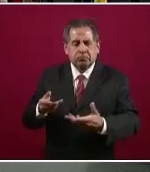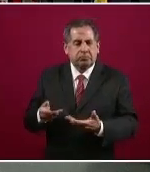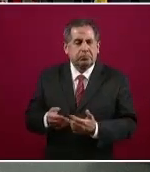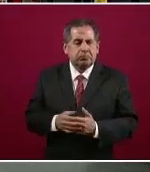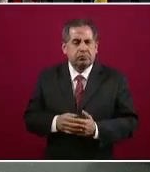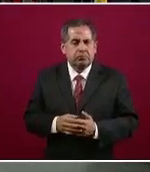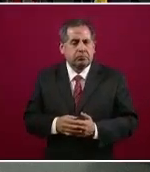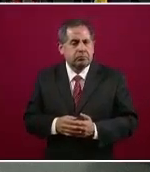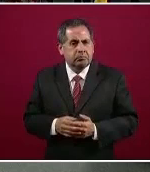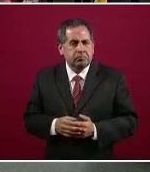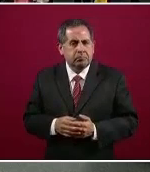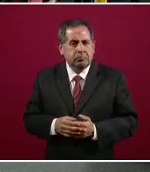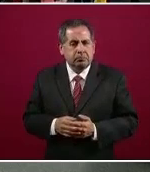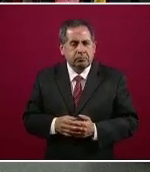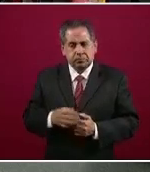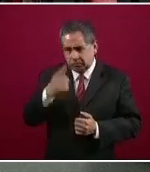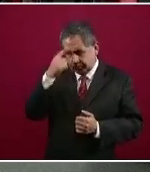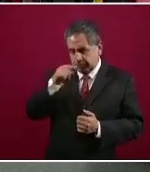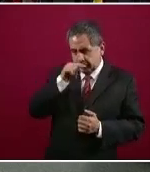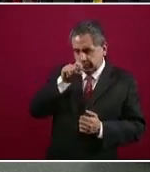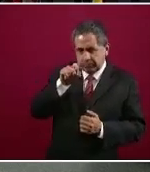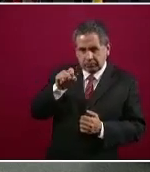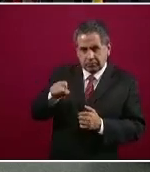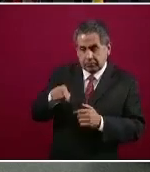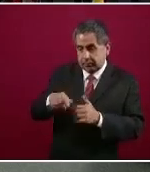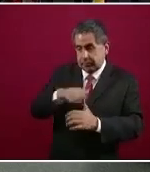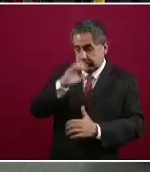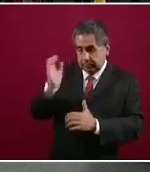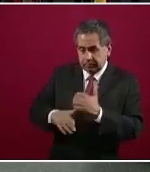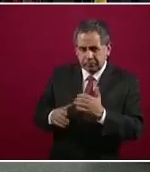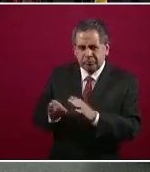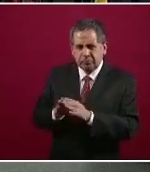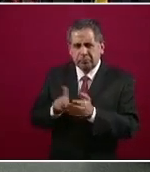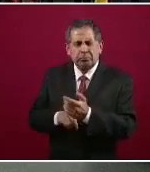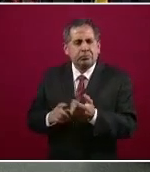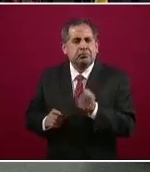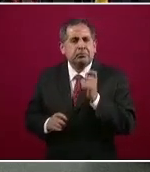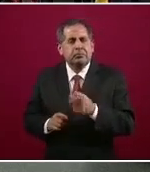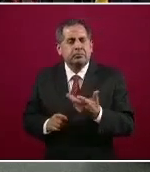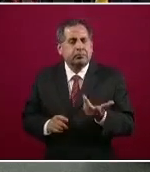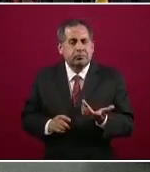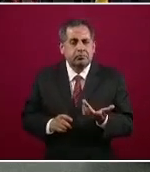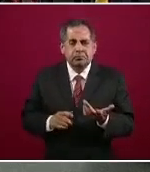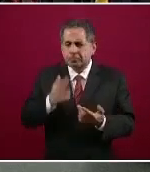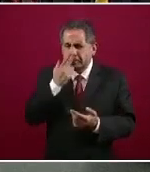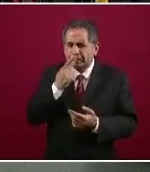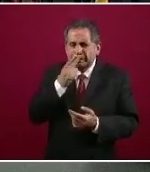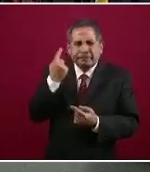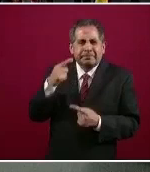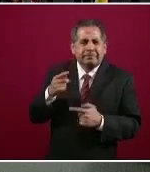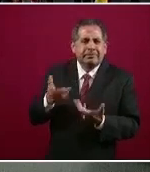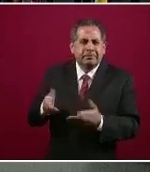ahora que se está terminando, cuál es su función?